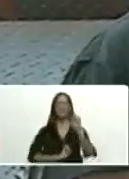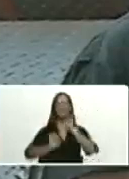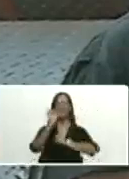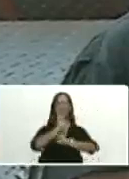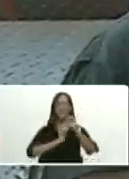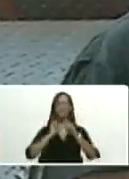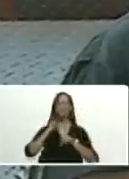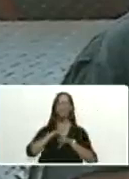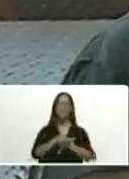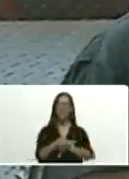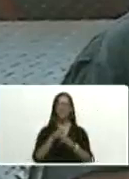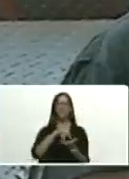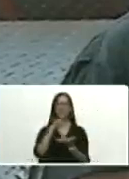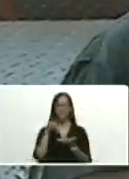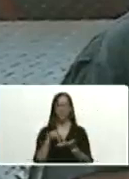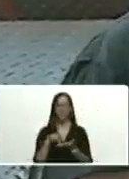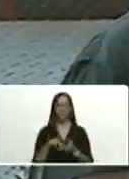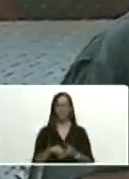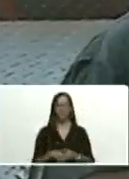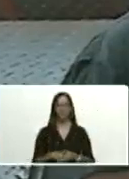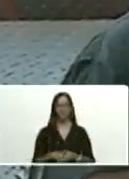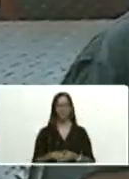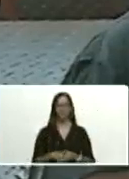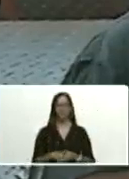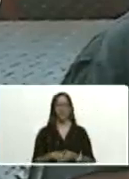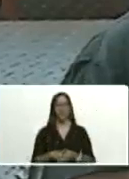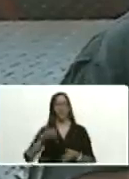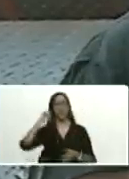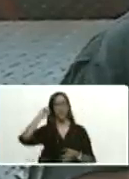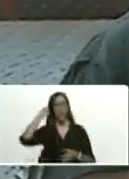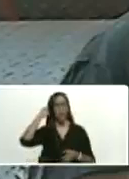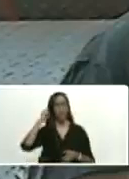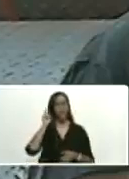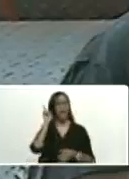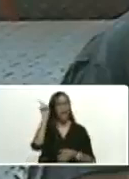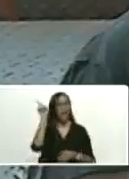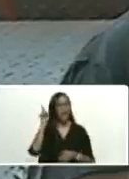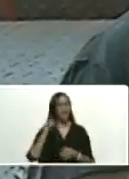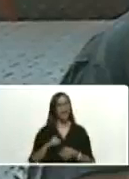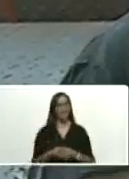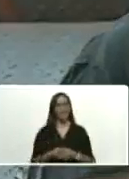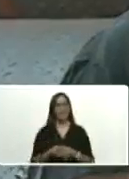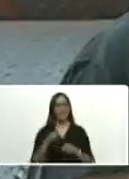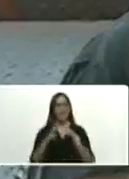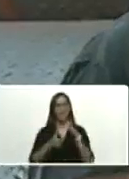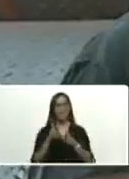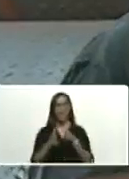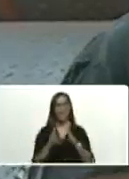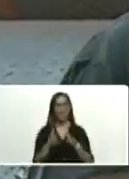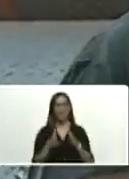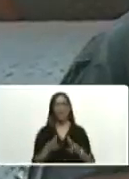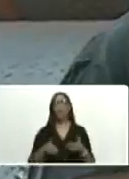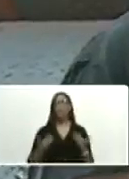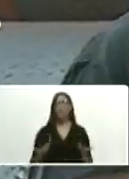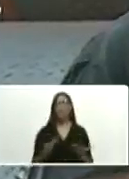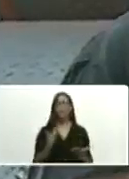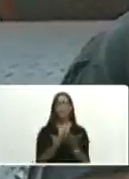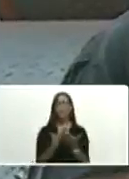integral de la nación o sea recuerda aquella vez desde el metro cuando se